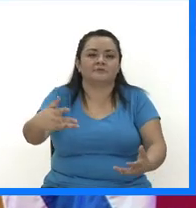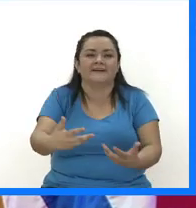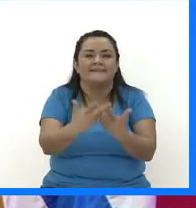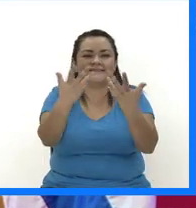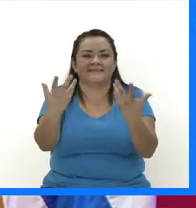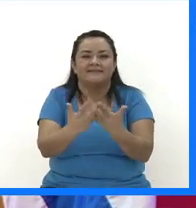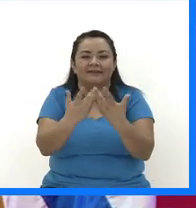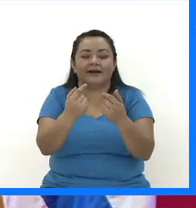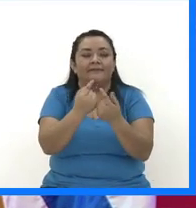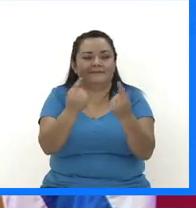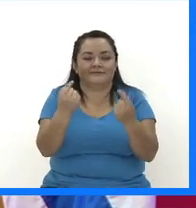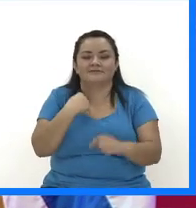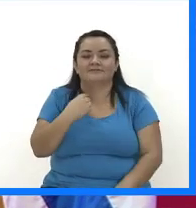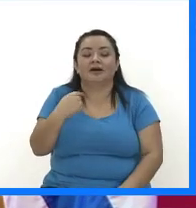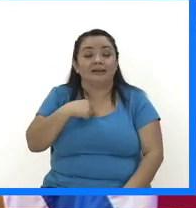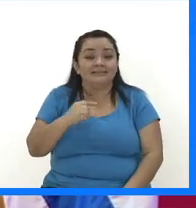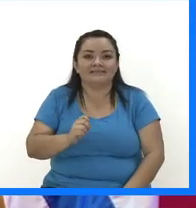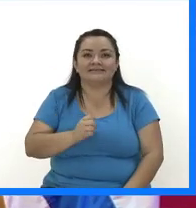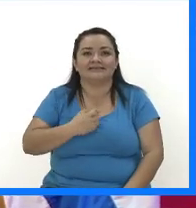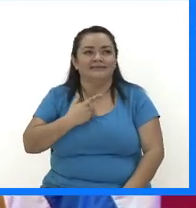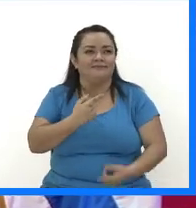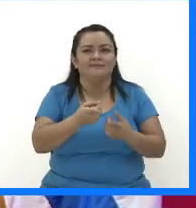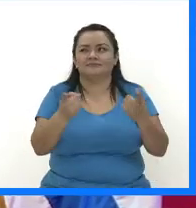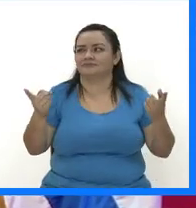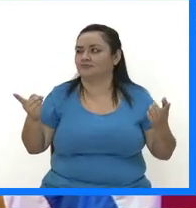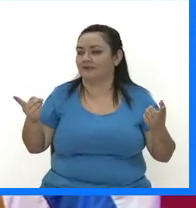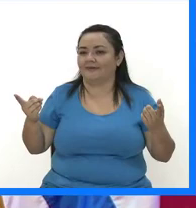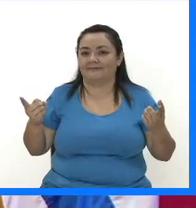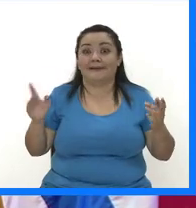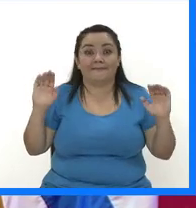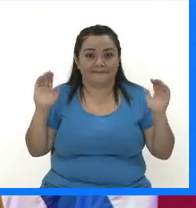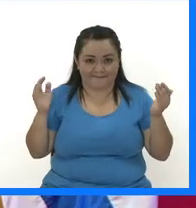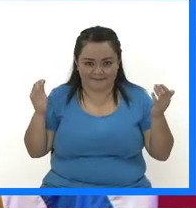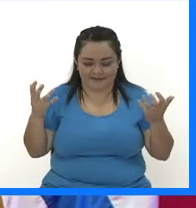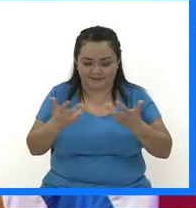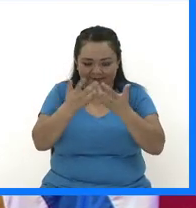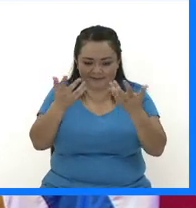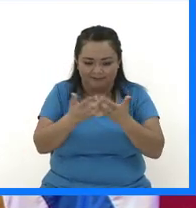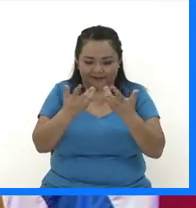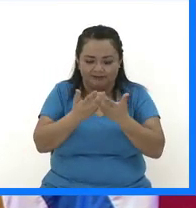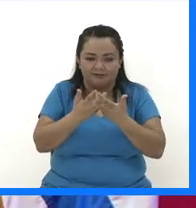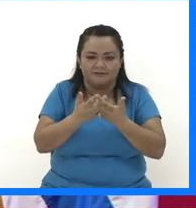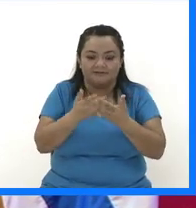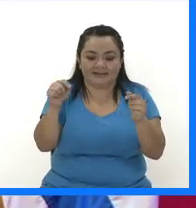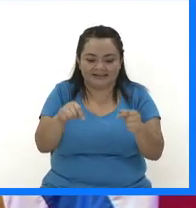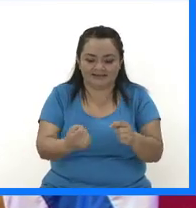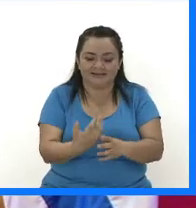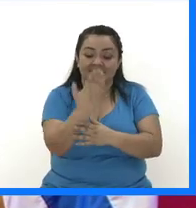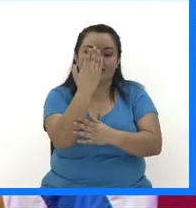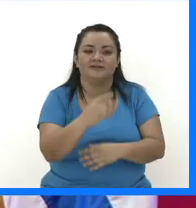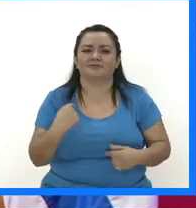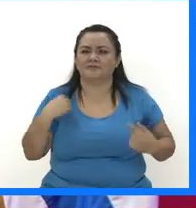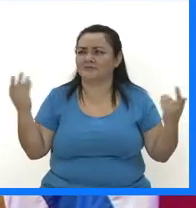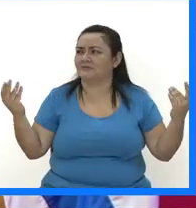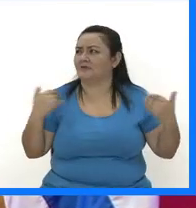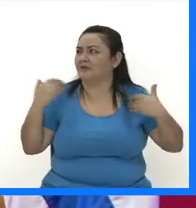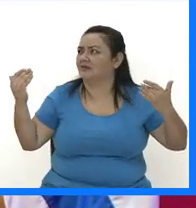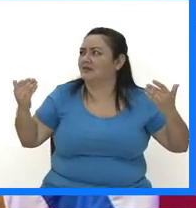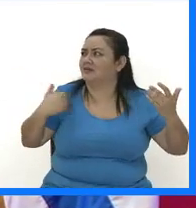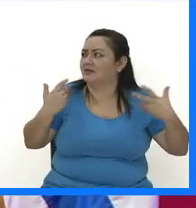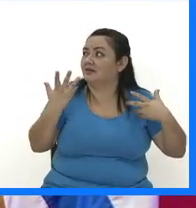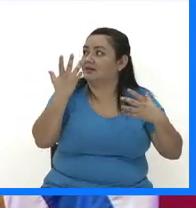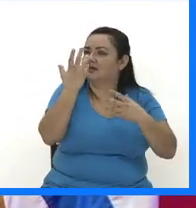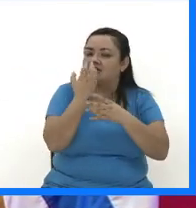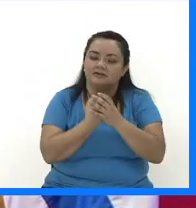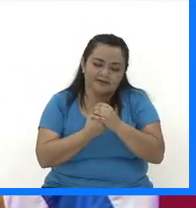que son las personas que nos han rodeado a nosotros personas que nos dicen esto no puede suceder jamás lo van a tener nunca lo vas a alcanzar mis